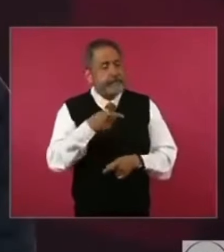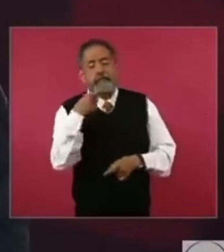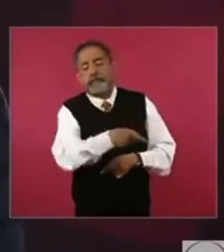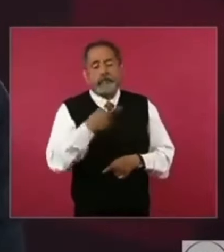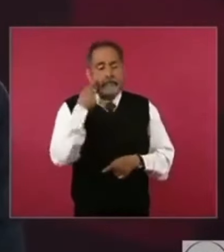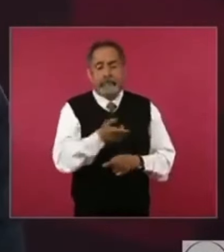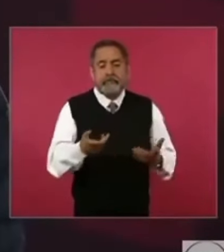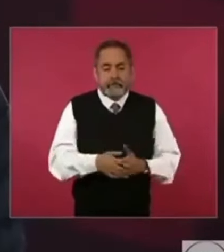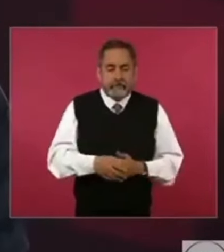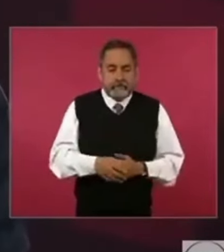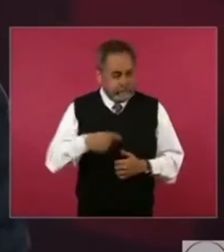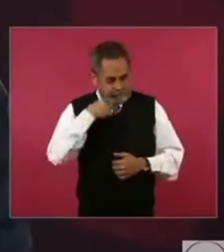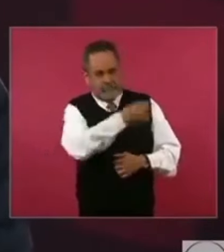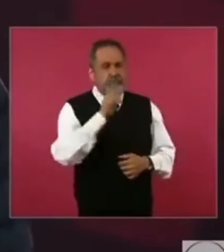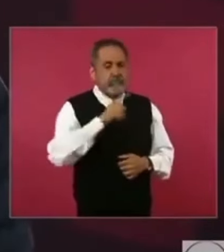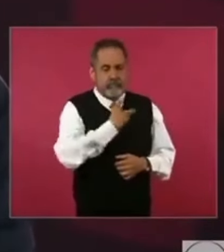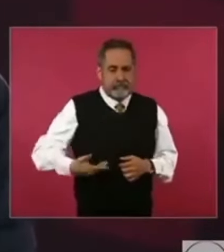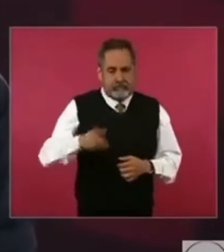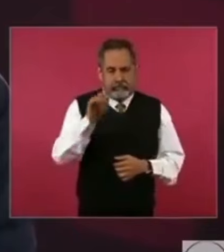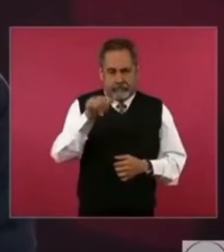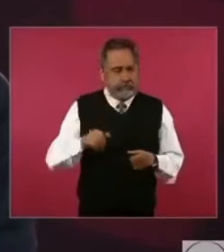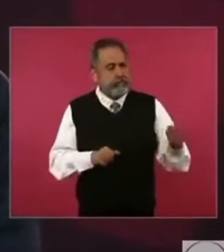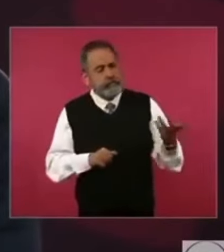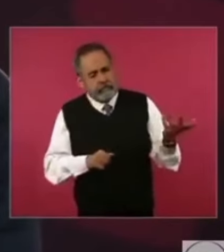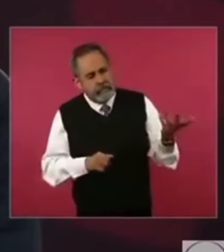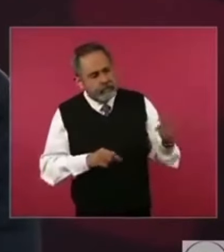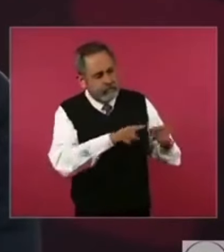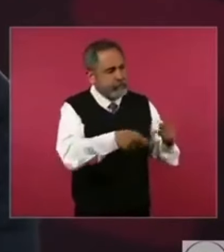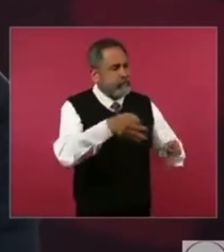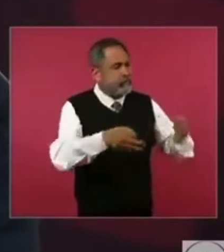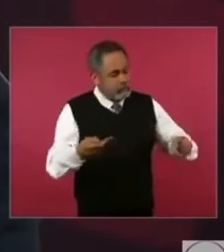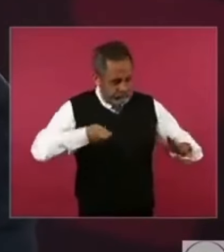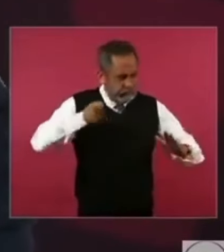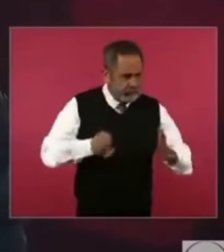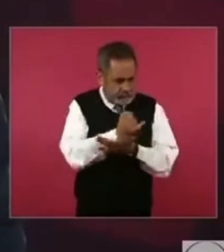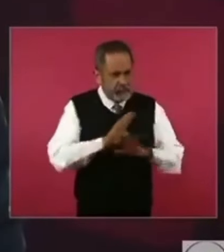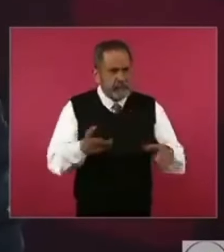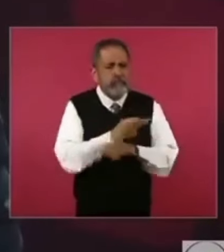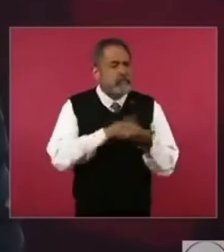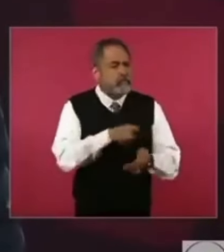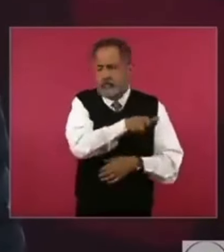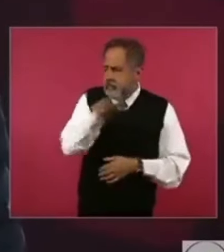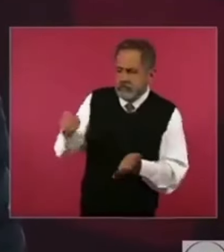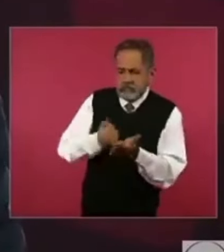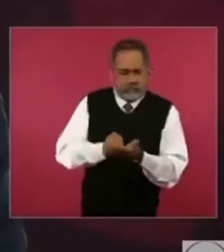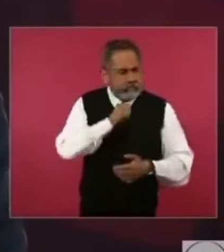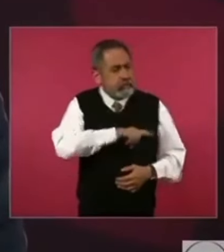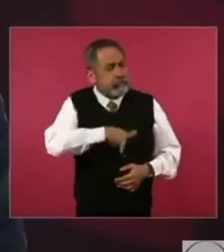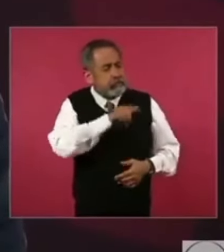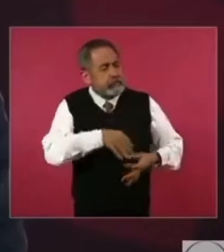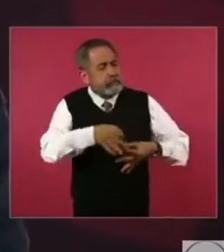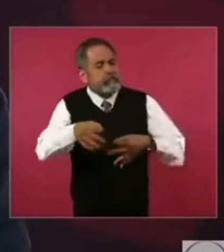le diría a la presidenta Por qué no resuelven lo de el pago de